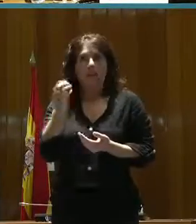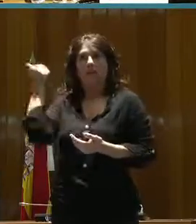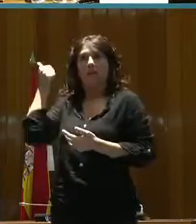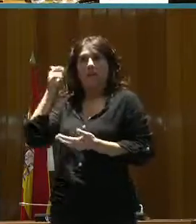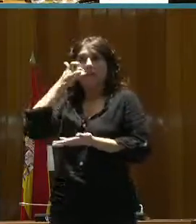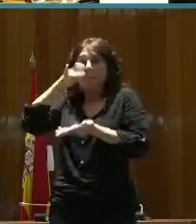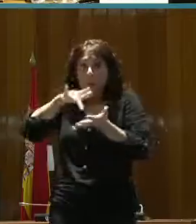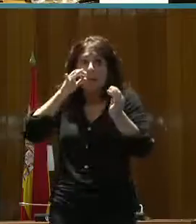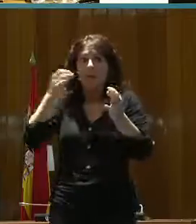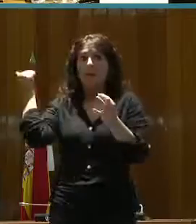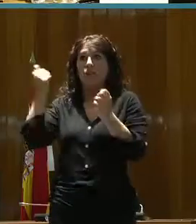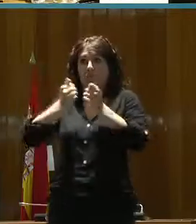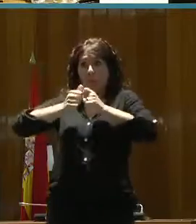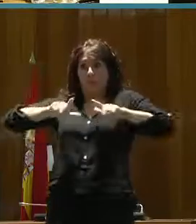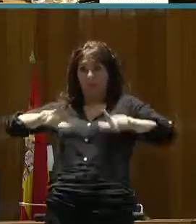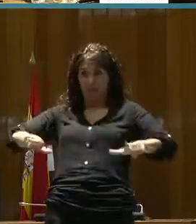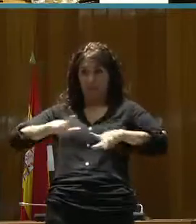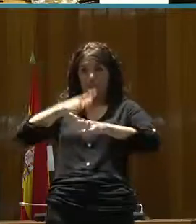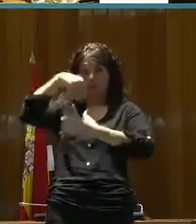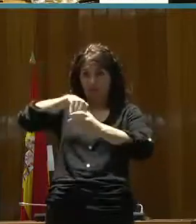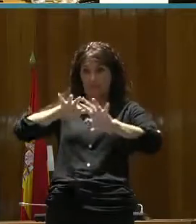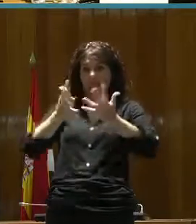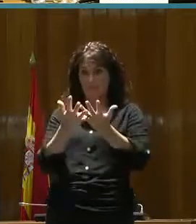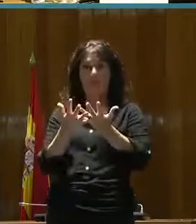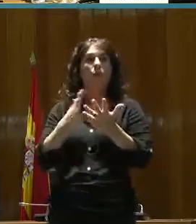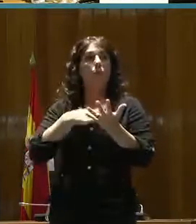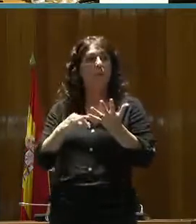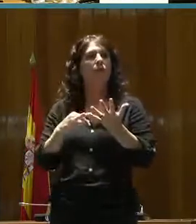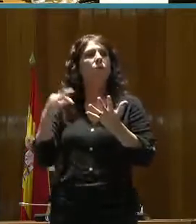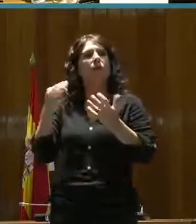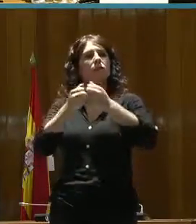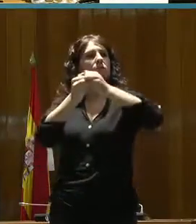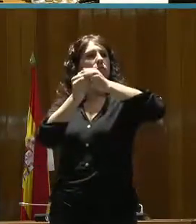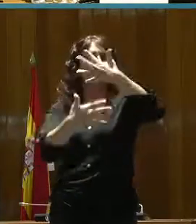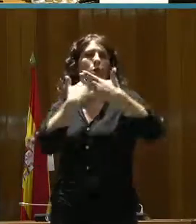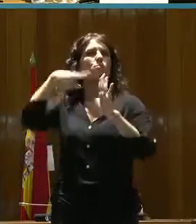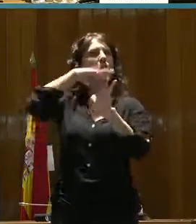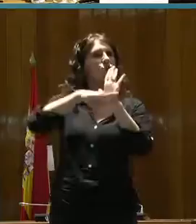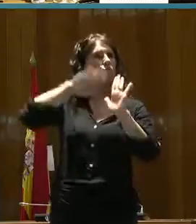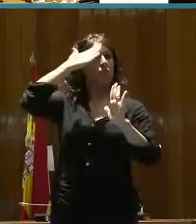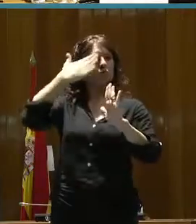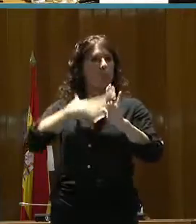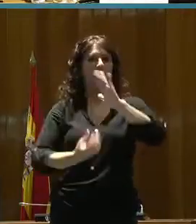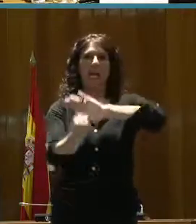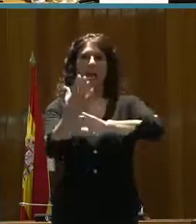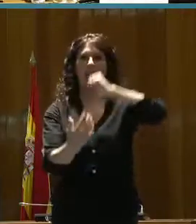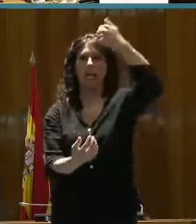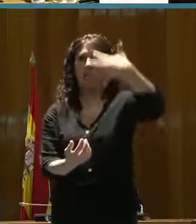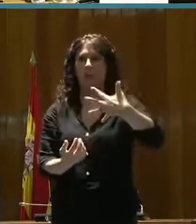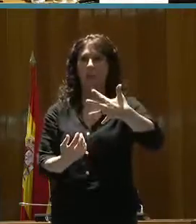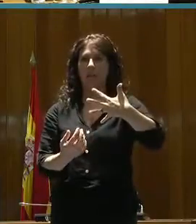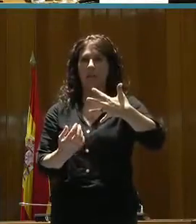línea, tengamos el blueprint implementado como menú, de manera que generemos de